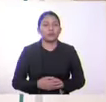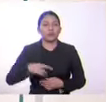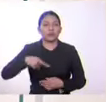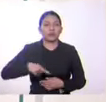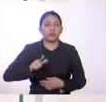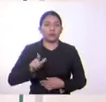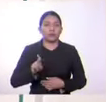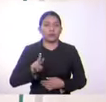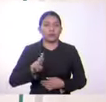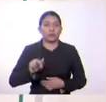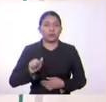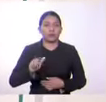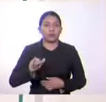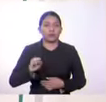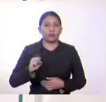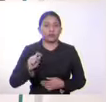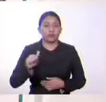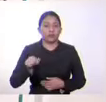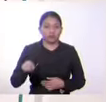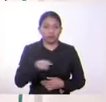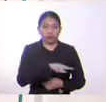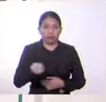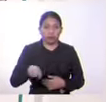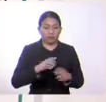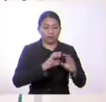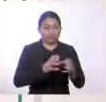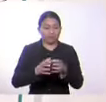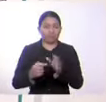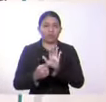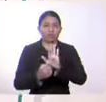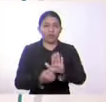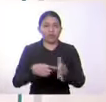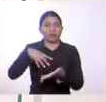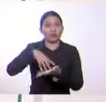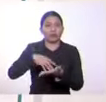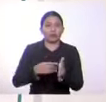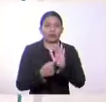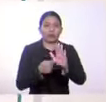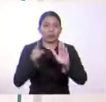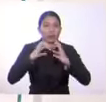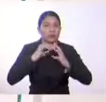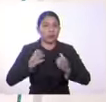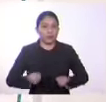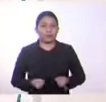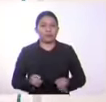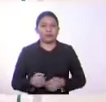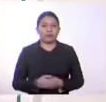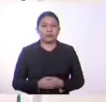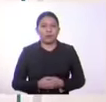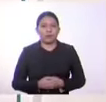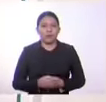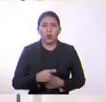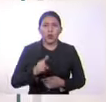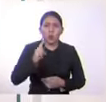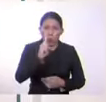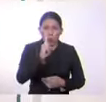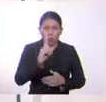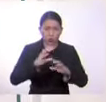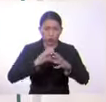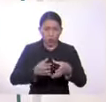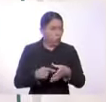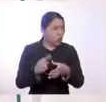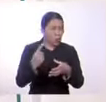de la representación del pueblo ante el gobierno, y que consecuentemente la existencia de un solo partido